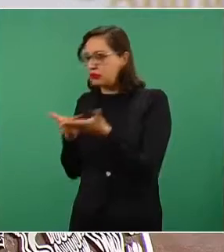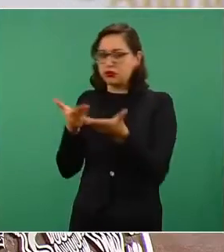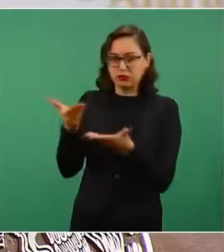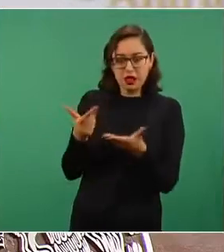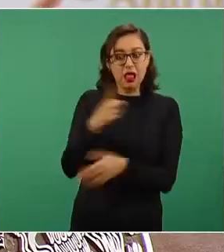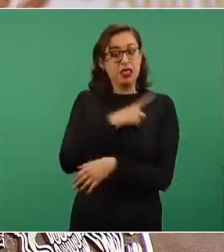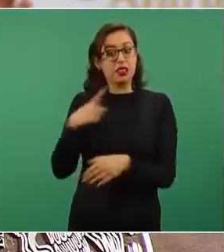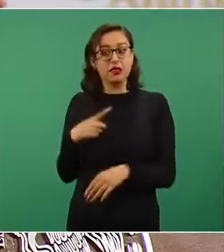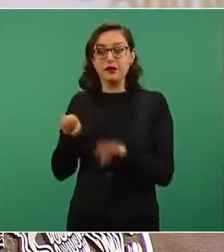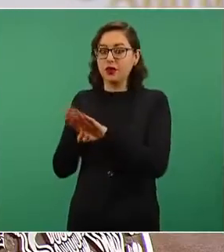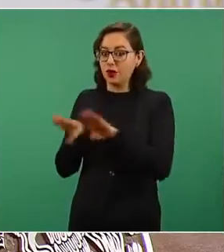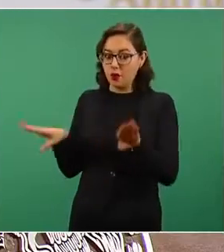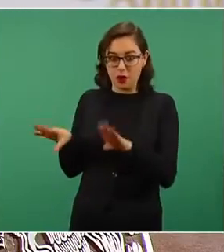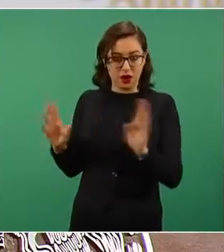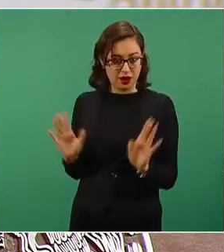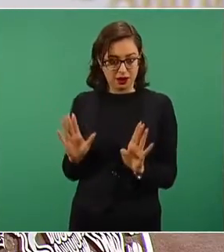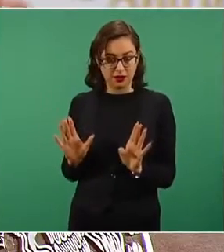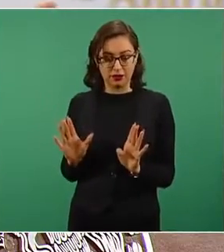de